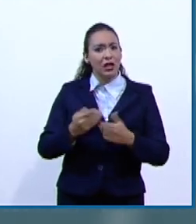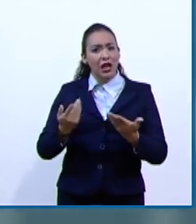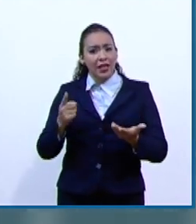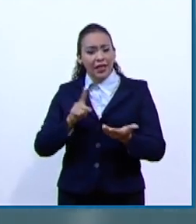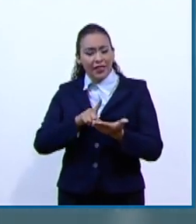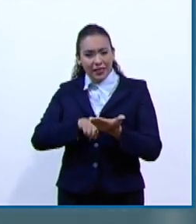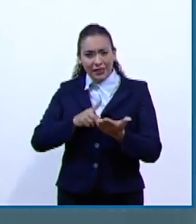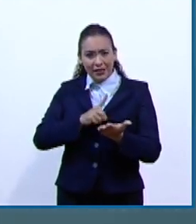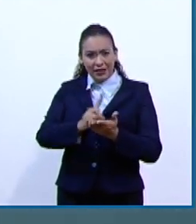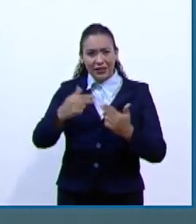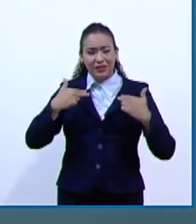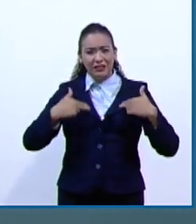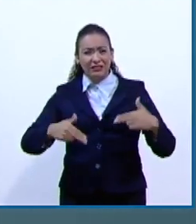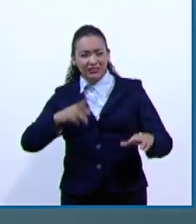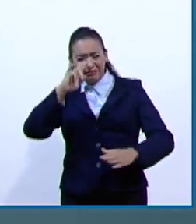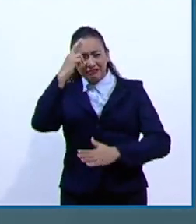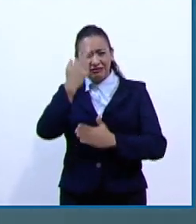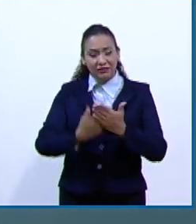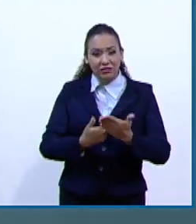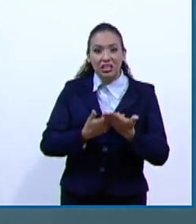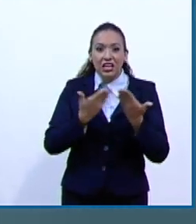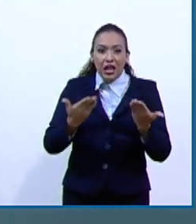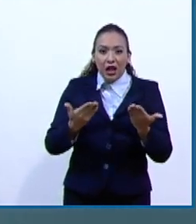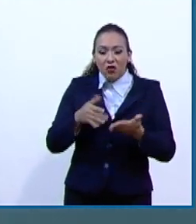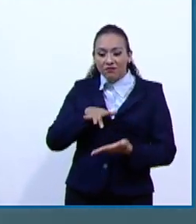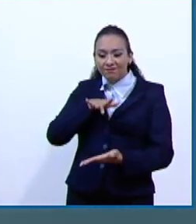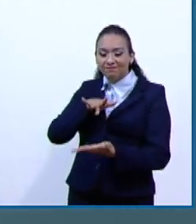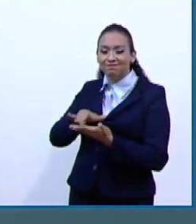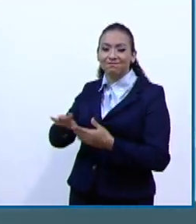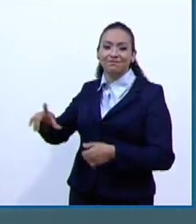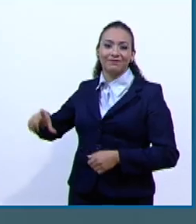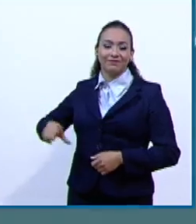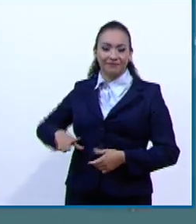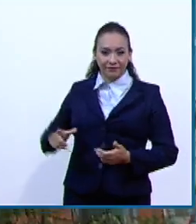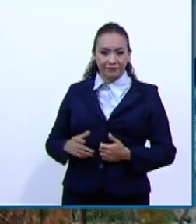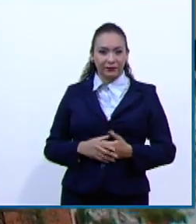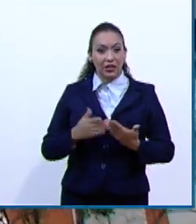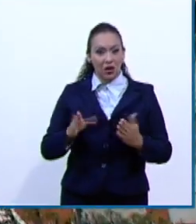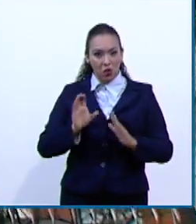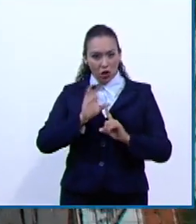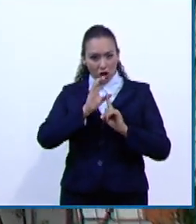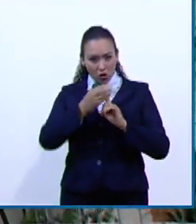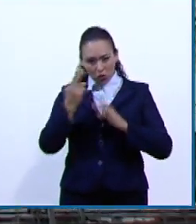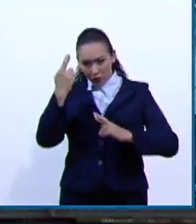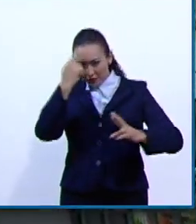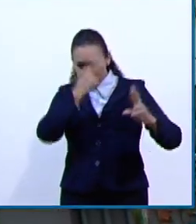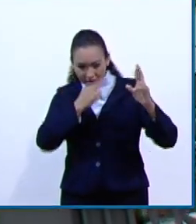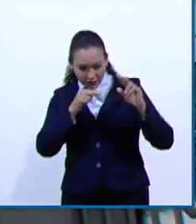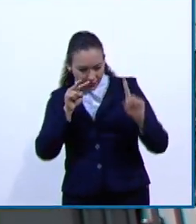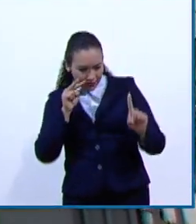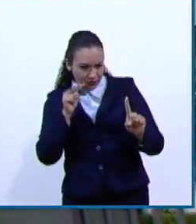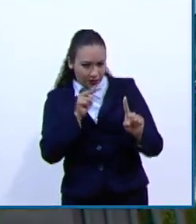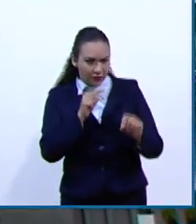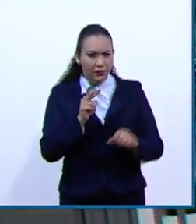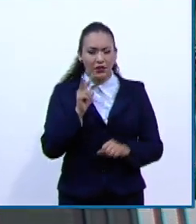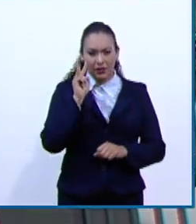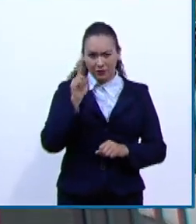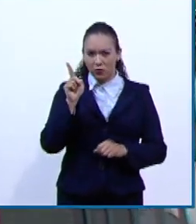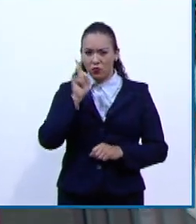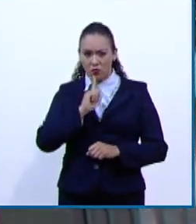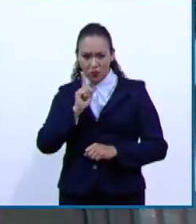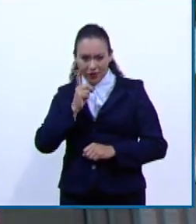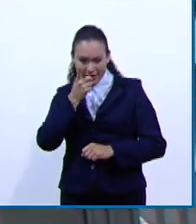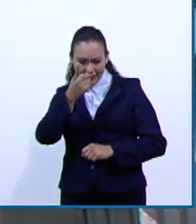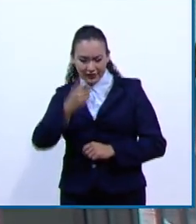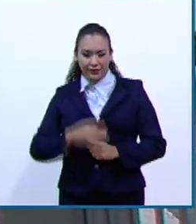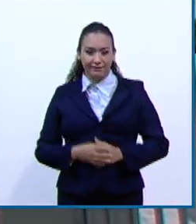y un sesgo a favor del gobierno. Al presentar un informe sobre la comisión, presidida por María del Rosario Piedra Ibarra,